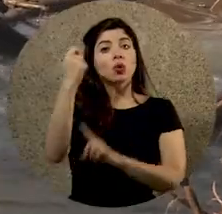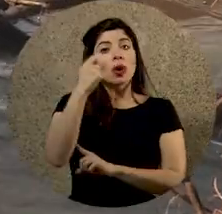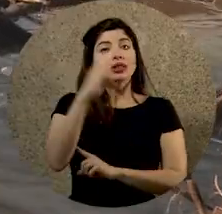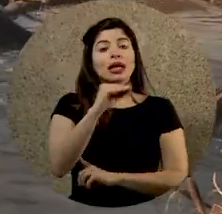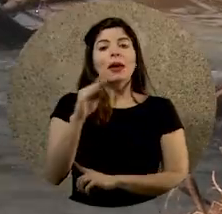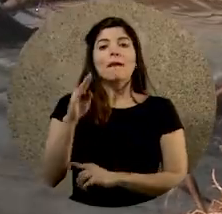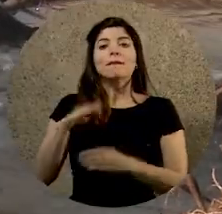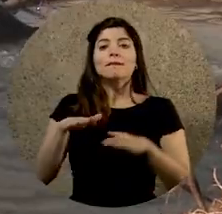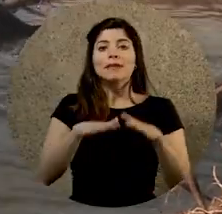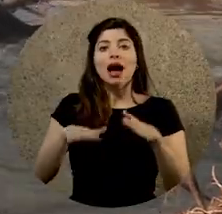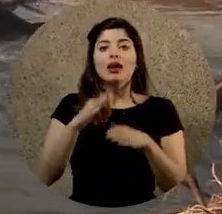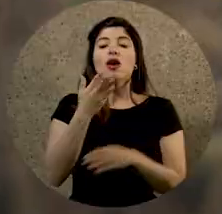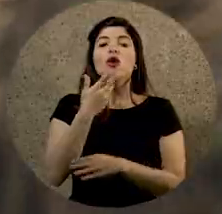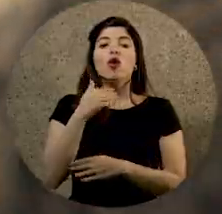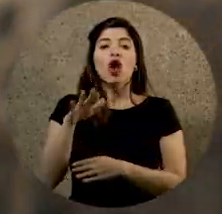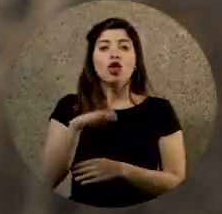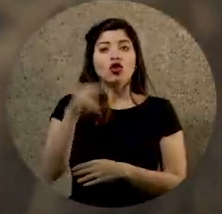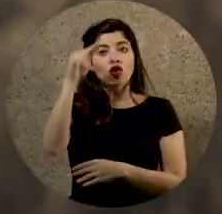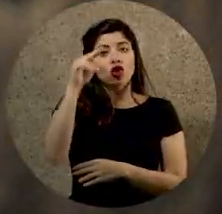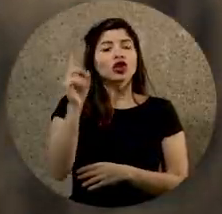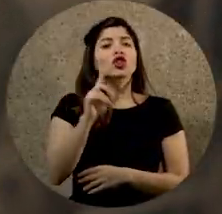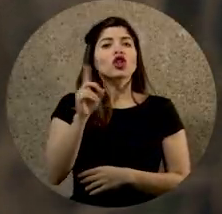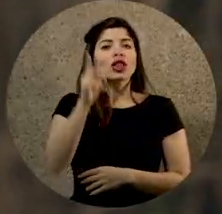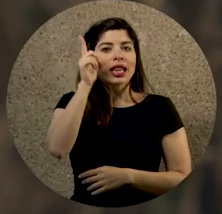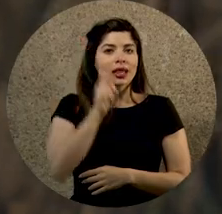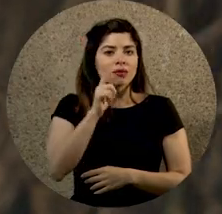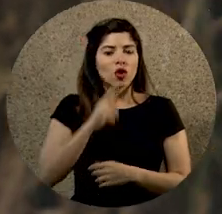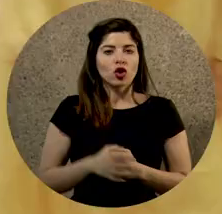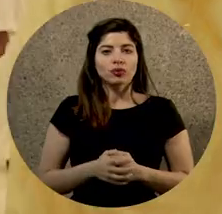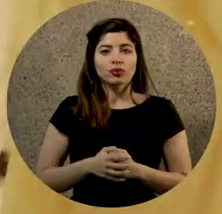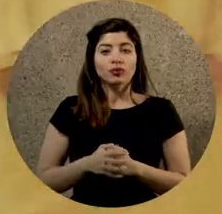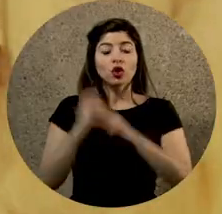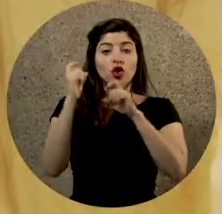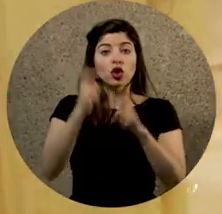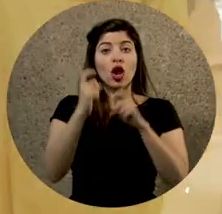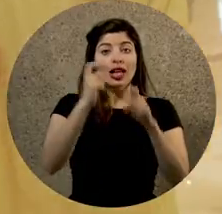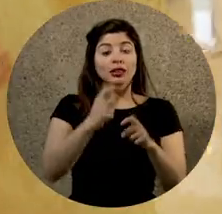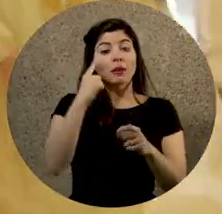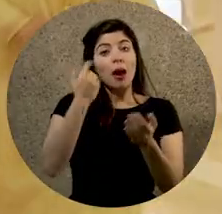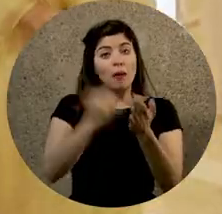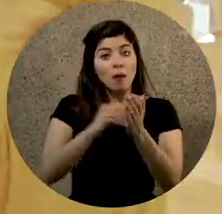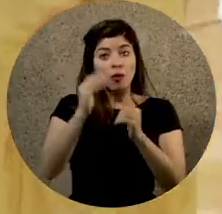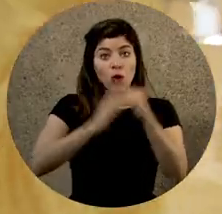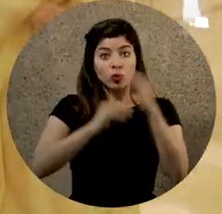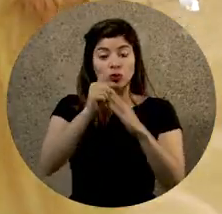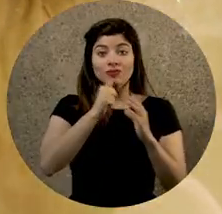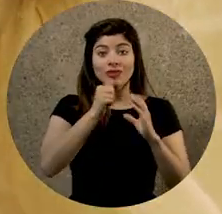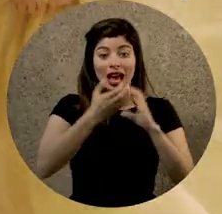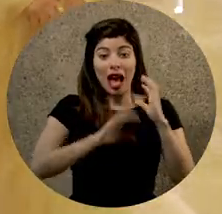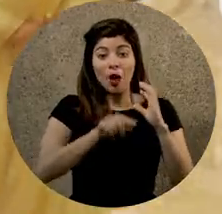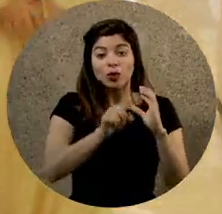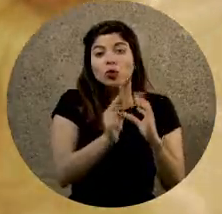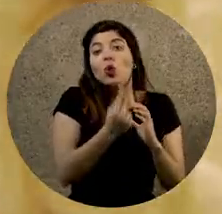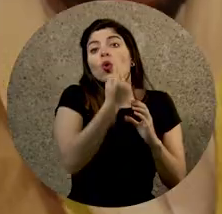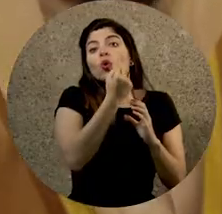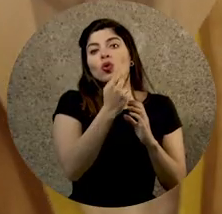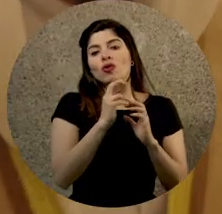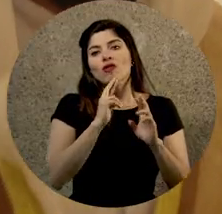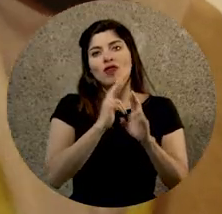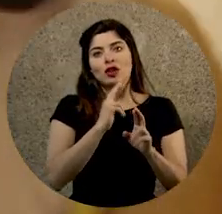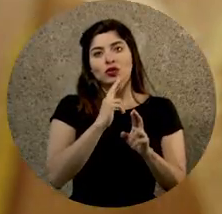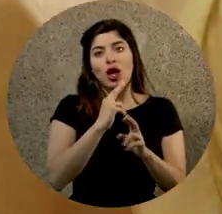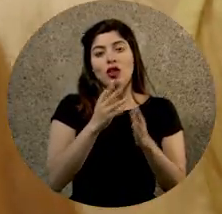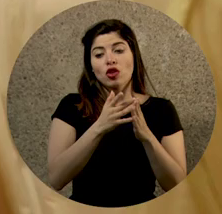de Guanacaste y Vara del Colorado Norte, en Limón. La donación para reconstruir acueductos es solo uno de los resultados